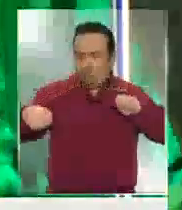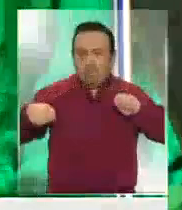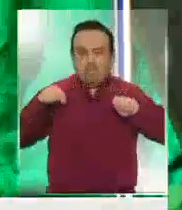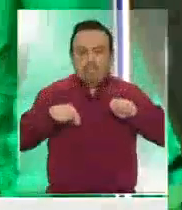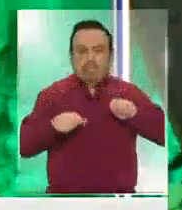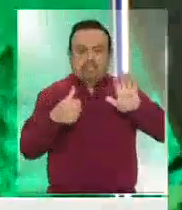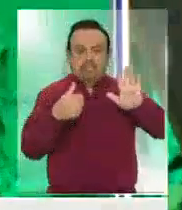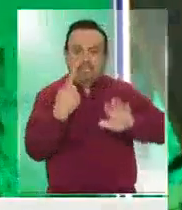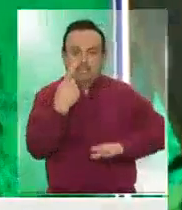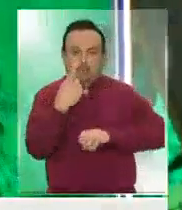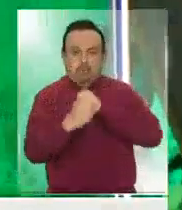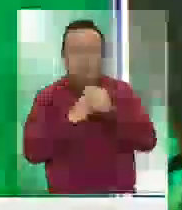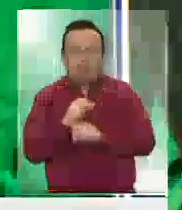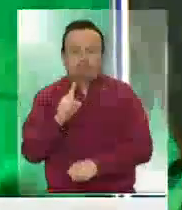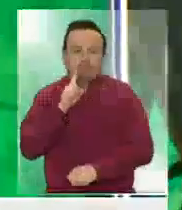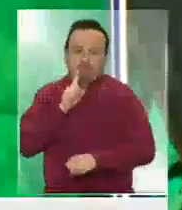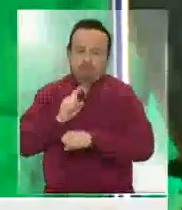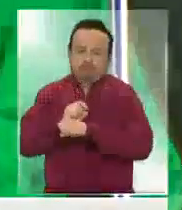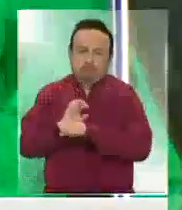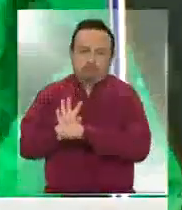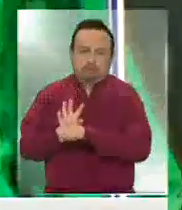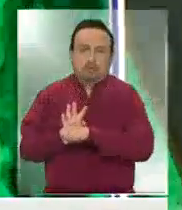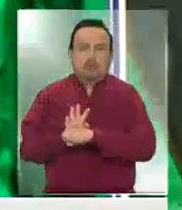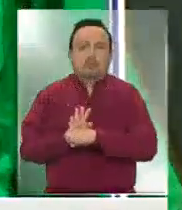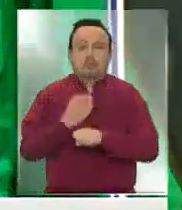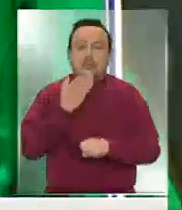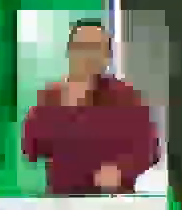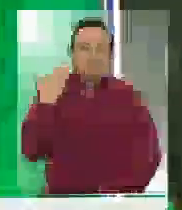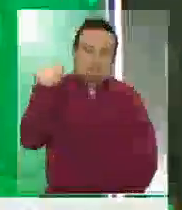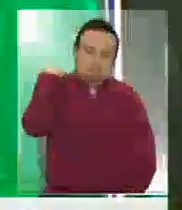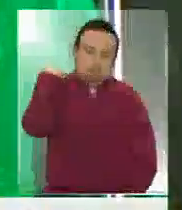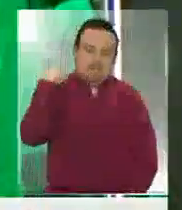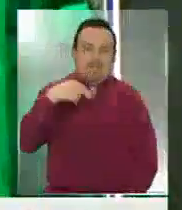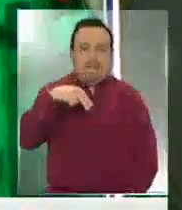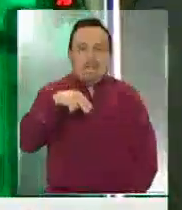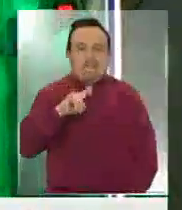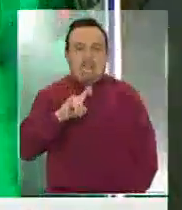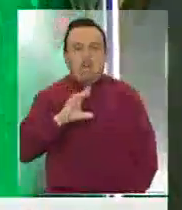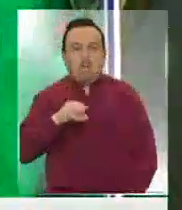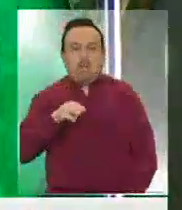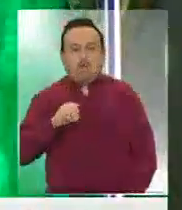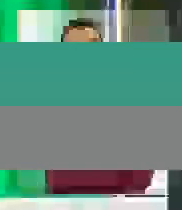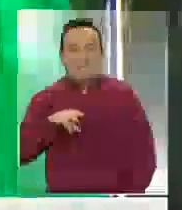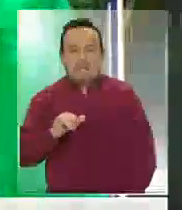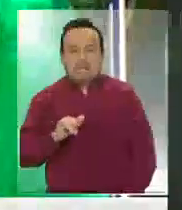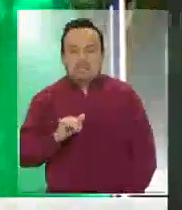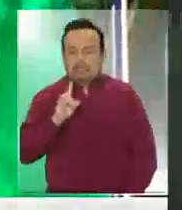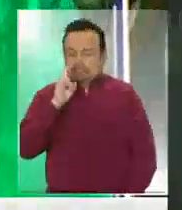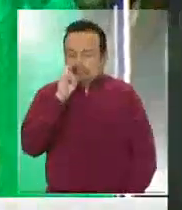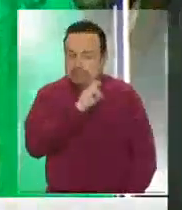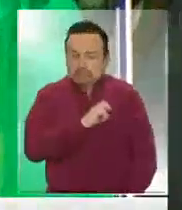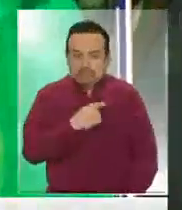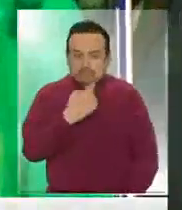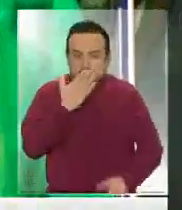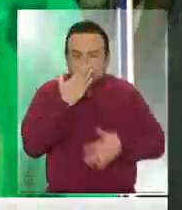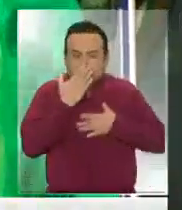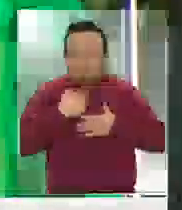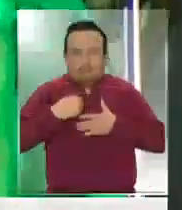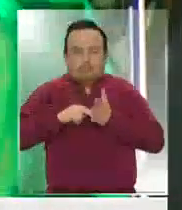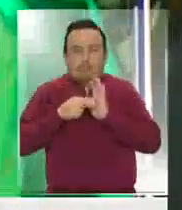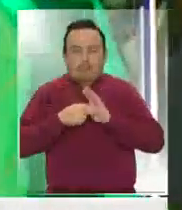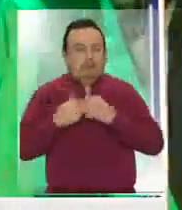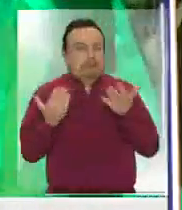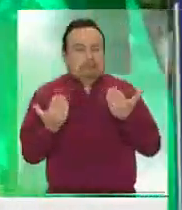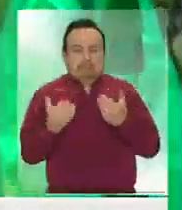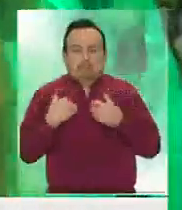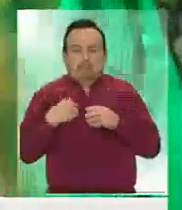61 años que tiene coronavirus y que también tiene neumonía, un cuadro que se complicó bastante y que necesita